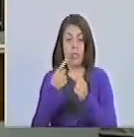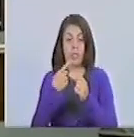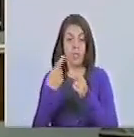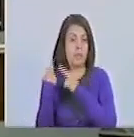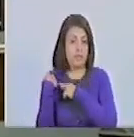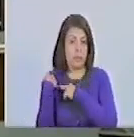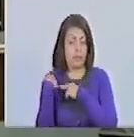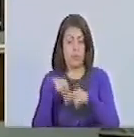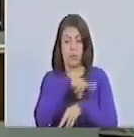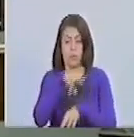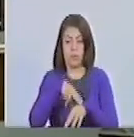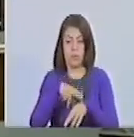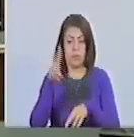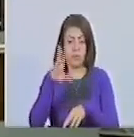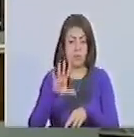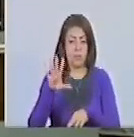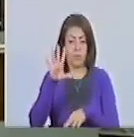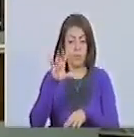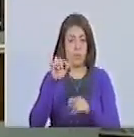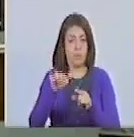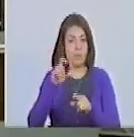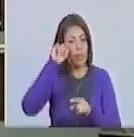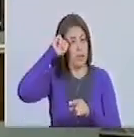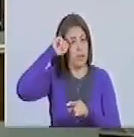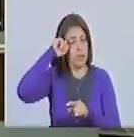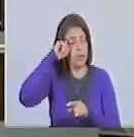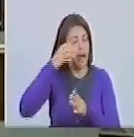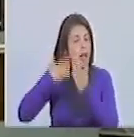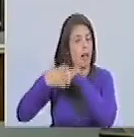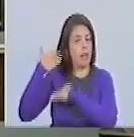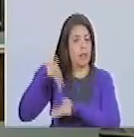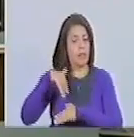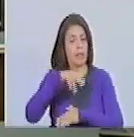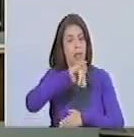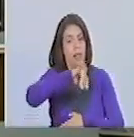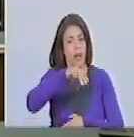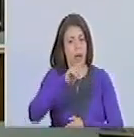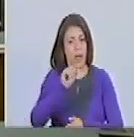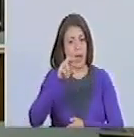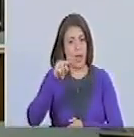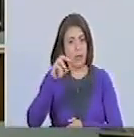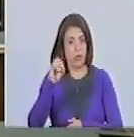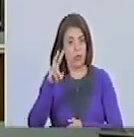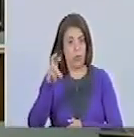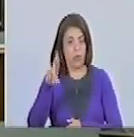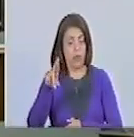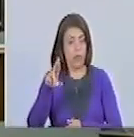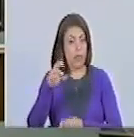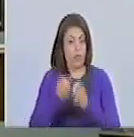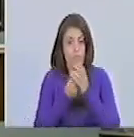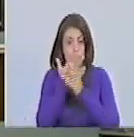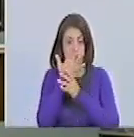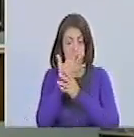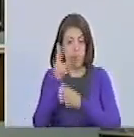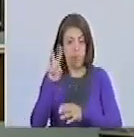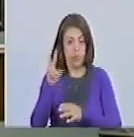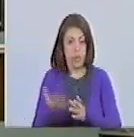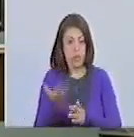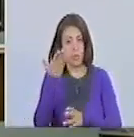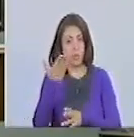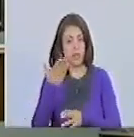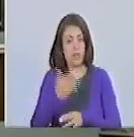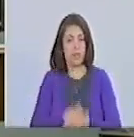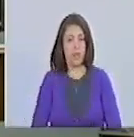naturaleza venezolana. Recordar que en ese momento en Hanover la flor de Venezuela fue de gran